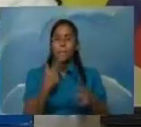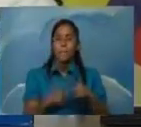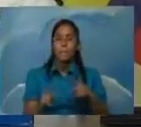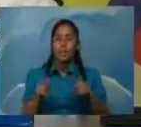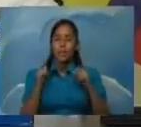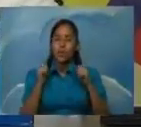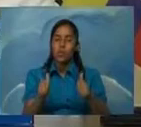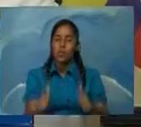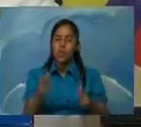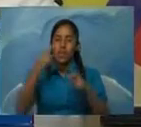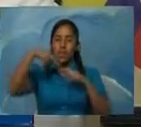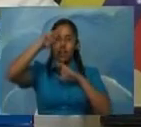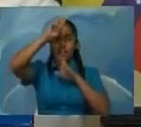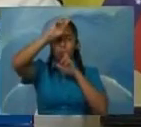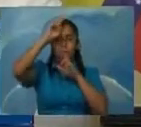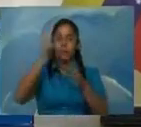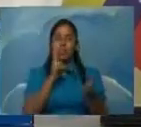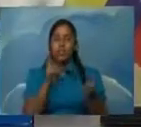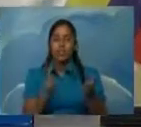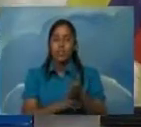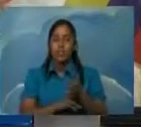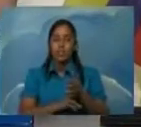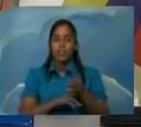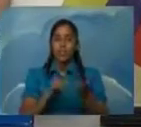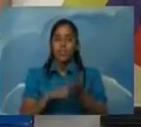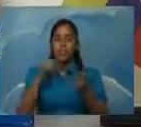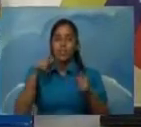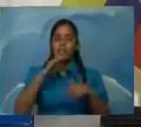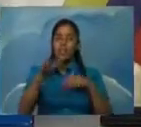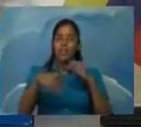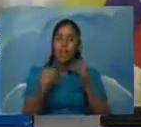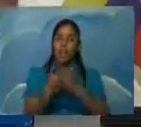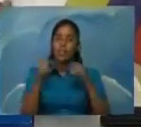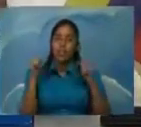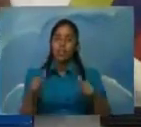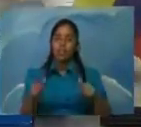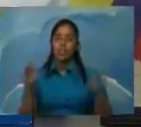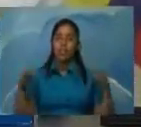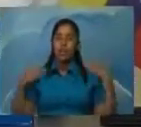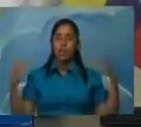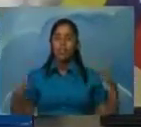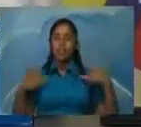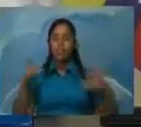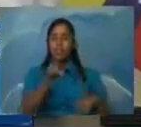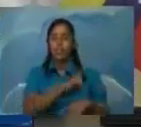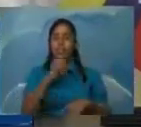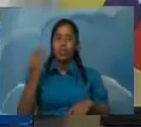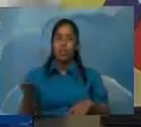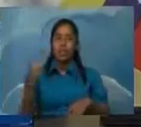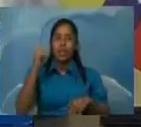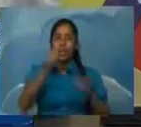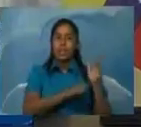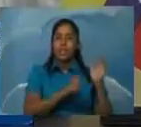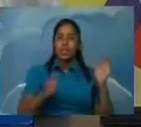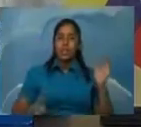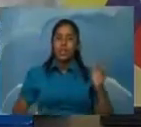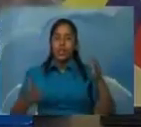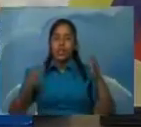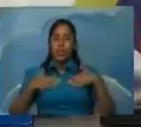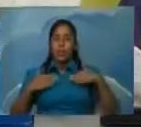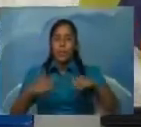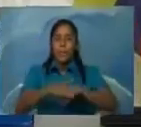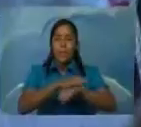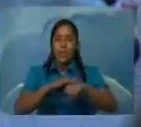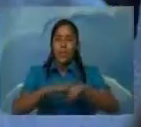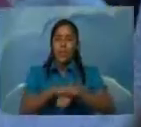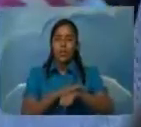bien arrepentido de verdad, y aquí estoy hasta el día de hoy contento de que el Señor me perdonó.